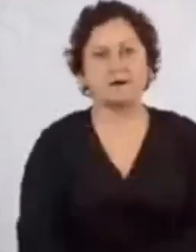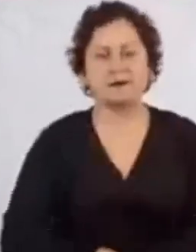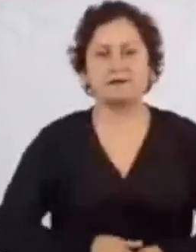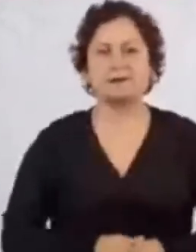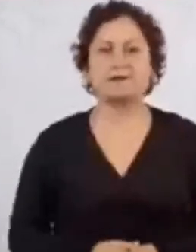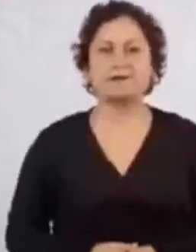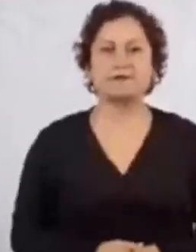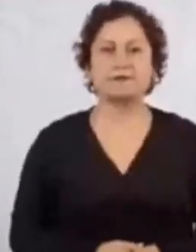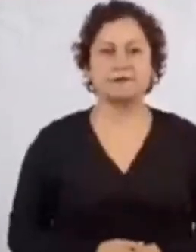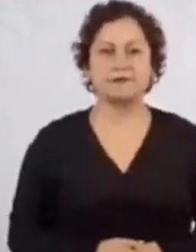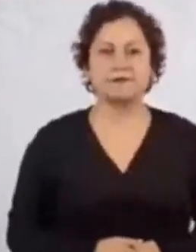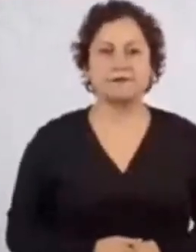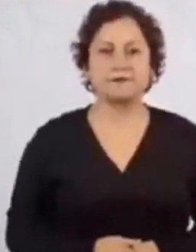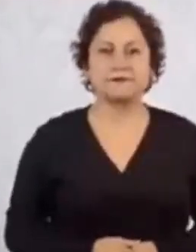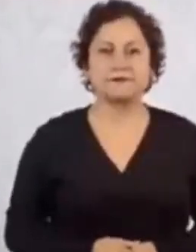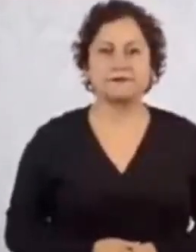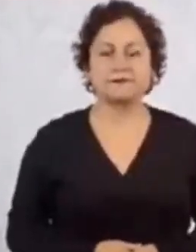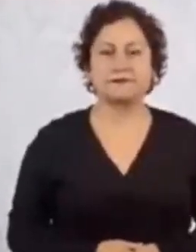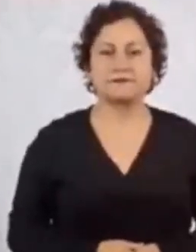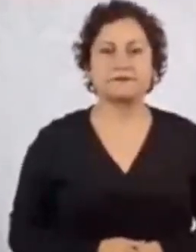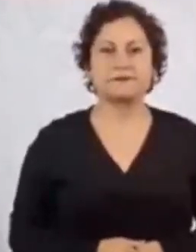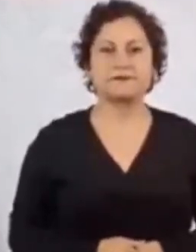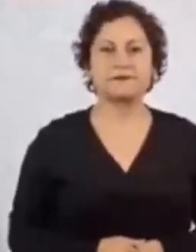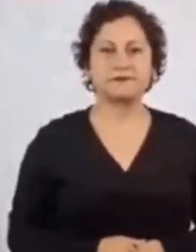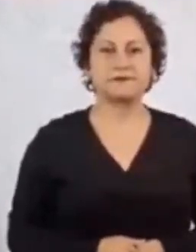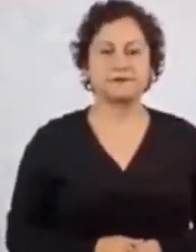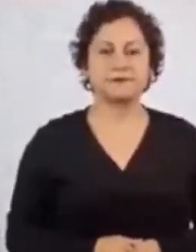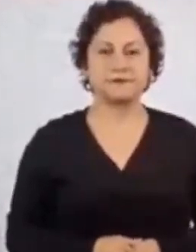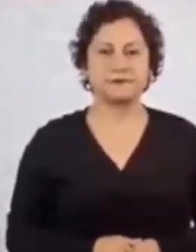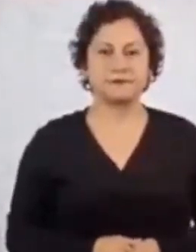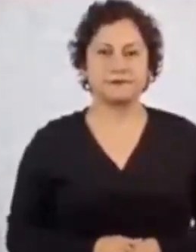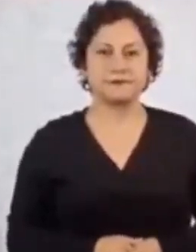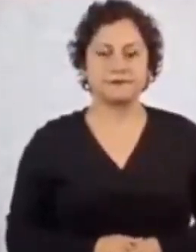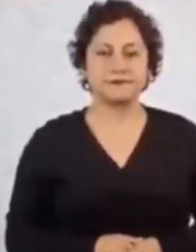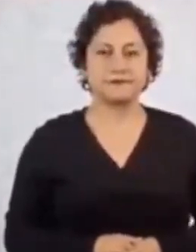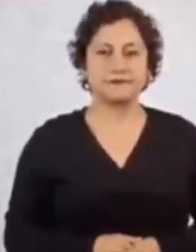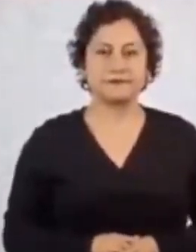finalmente han permitido rellenar